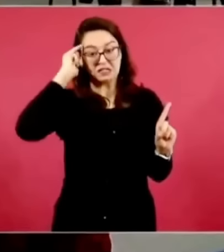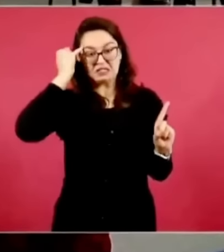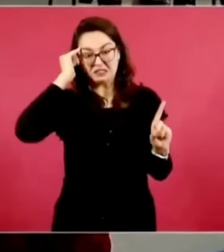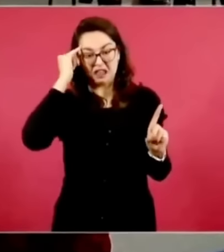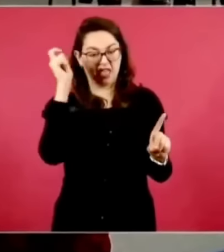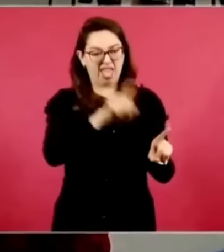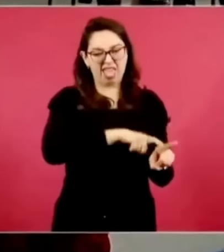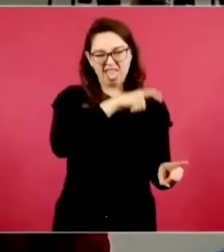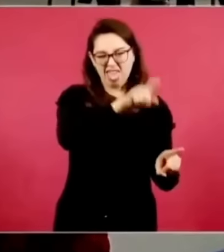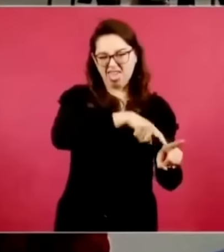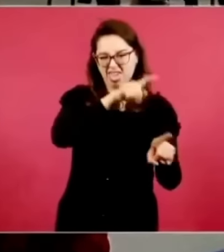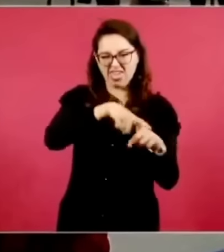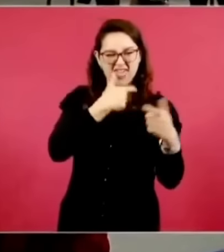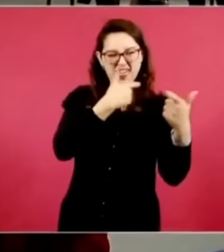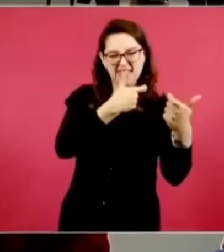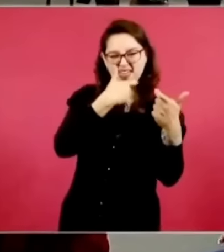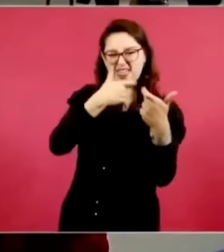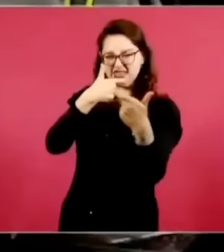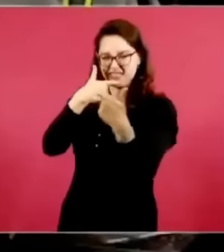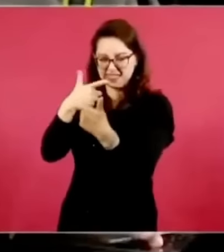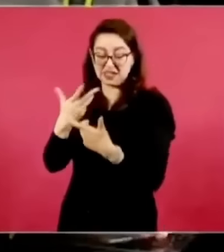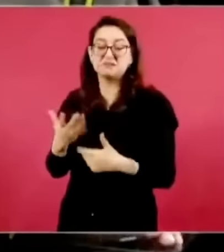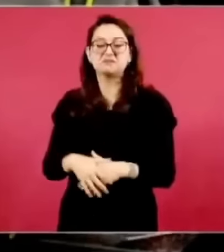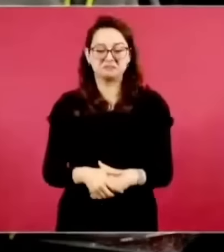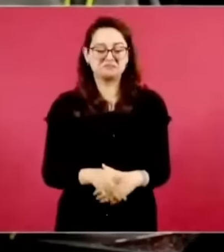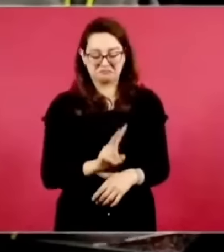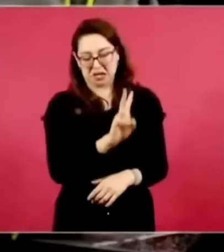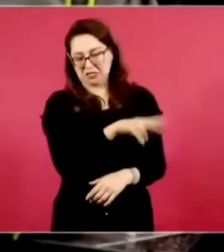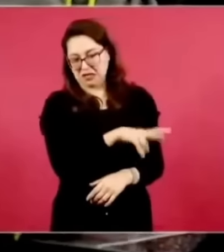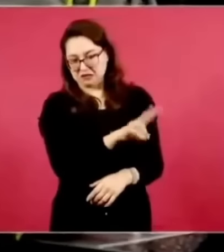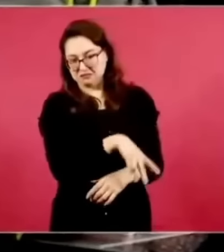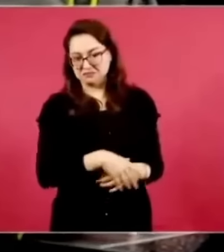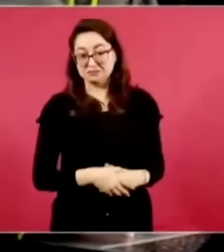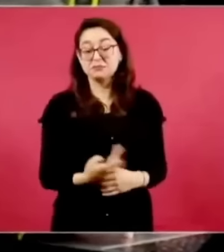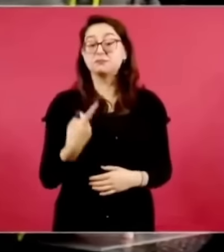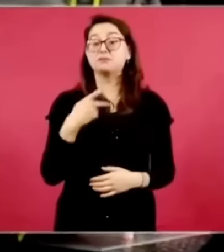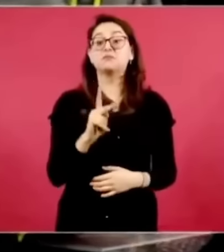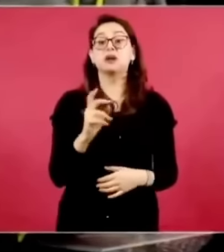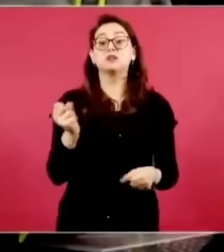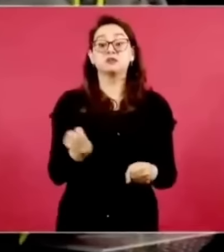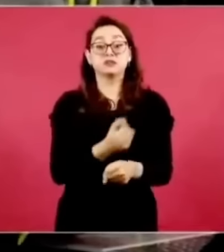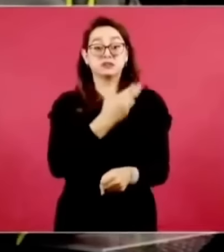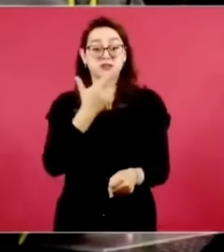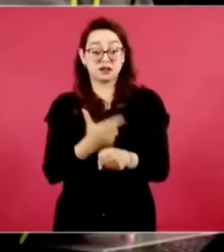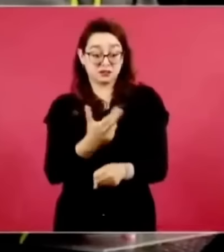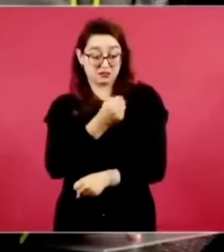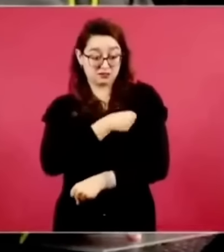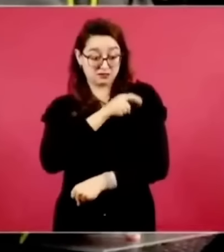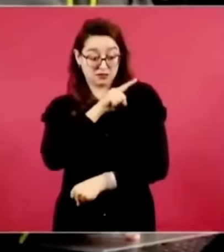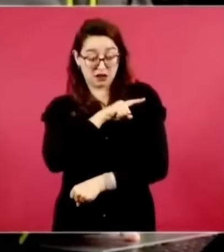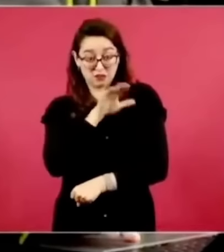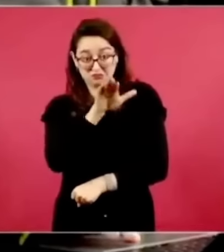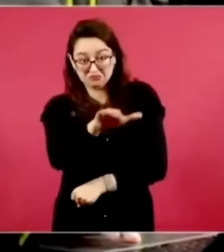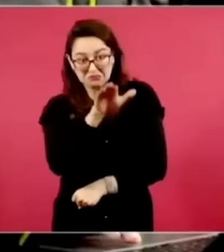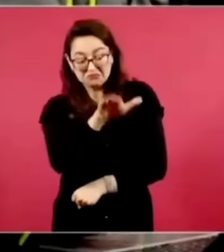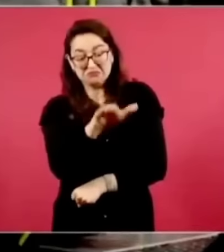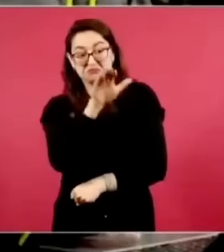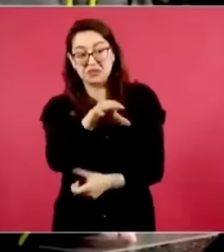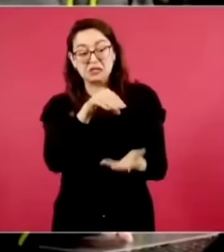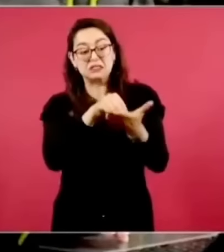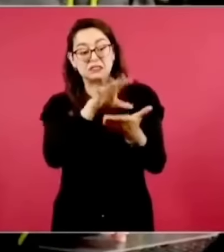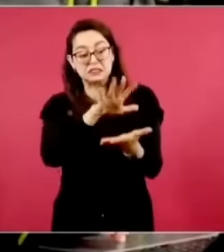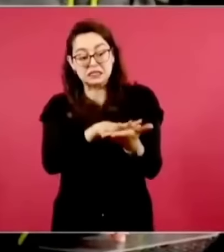ya van más de 10 ocasiones que en este espacio Le estoy pidiendo una reunión con médicos tradicionales y especialistas en